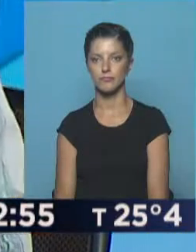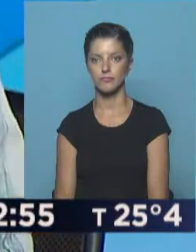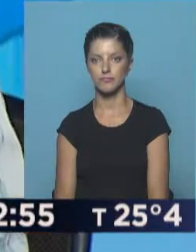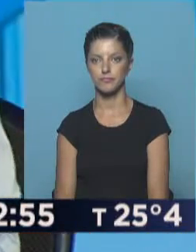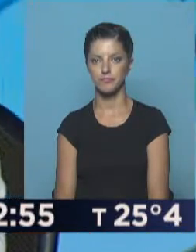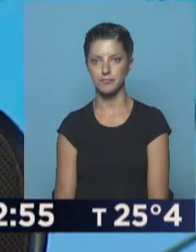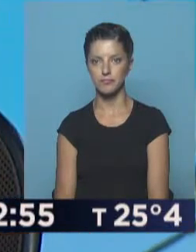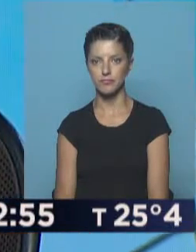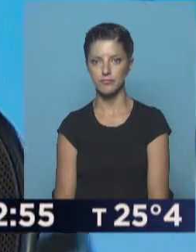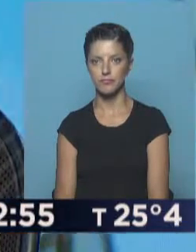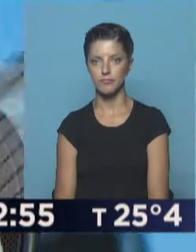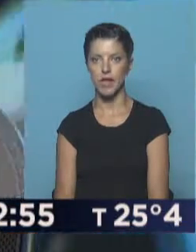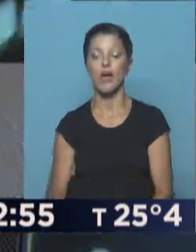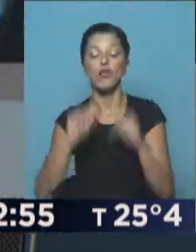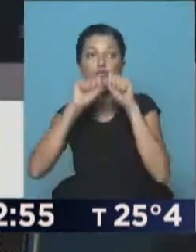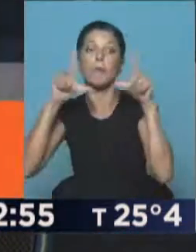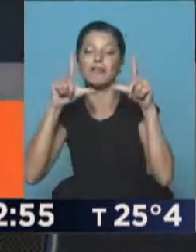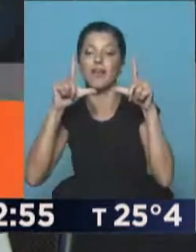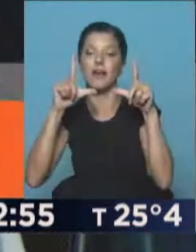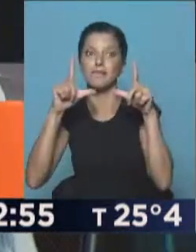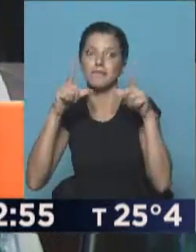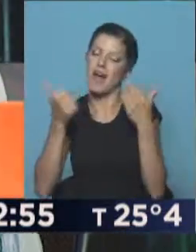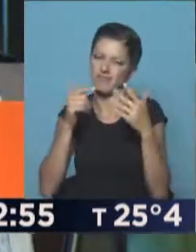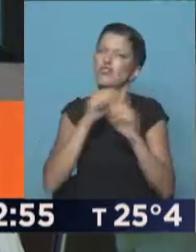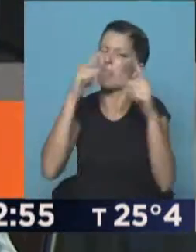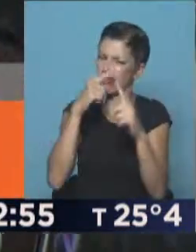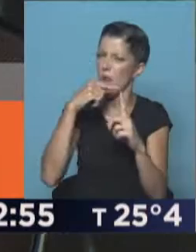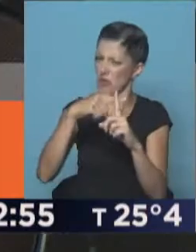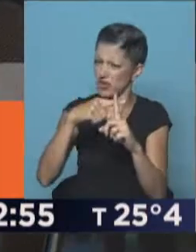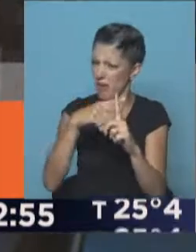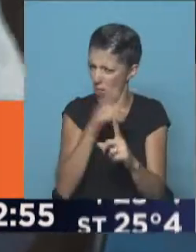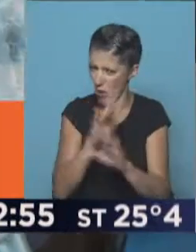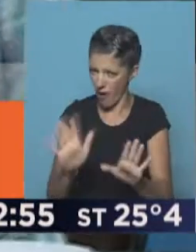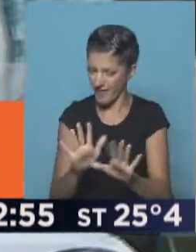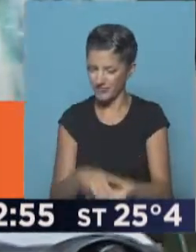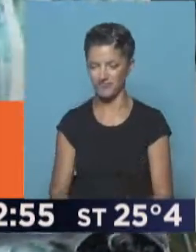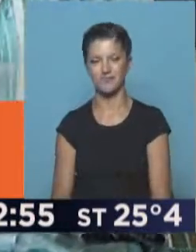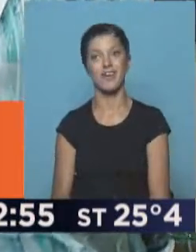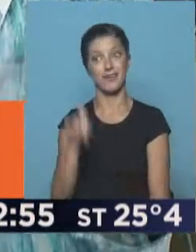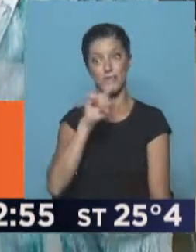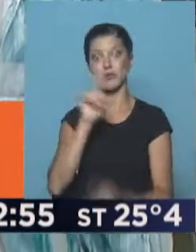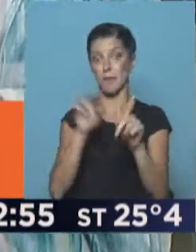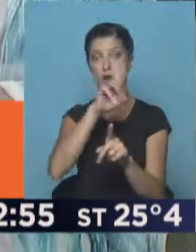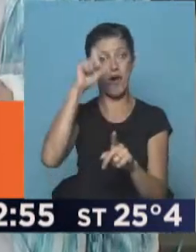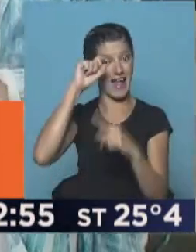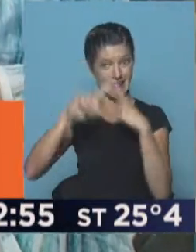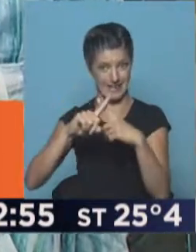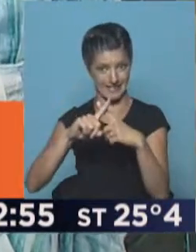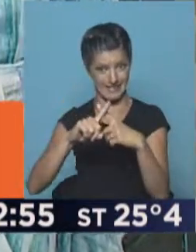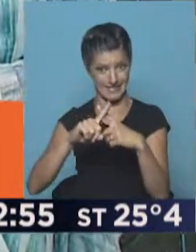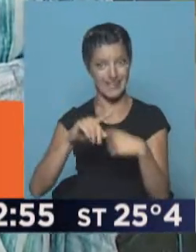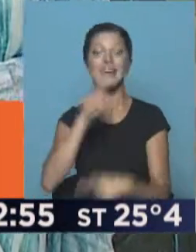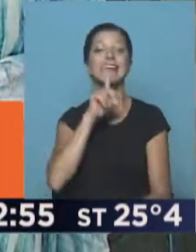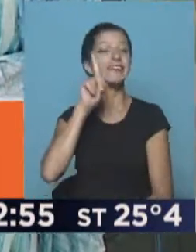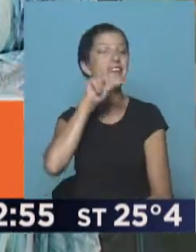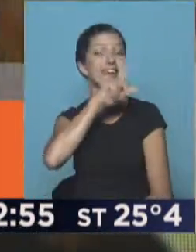No hubo sorpresas, no hubo buenas sorpresas, ¿no? No, sobre todo de parte de Rex Tillerson, quien ocupará